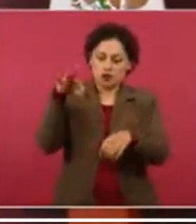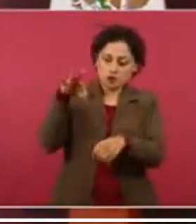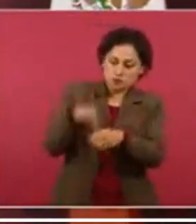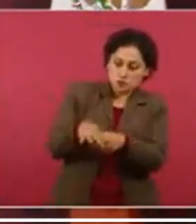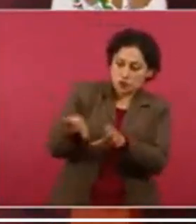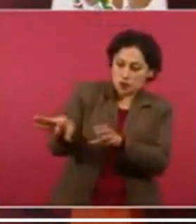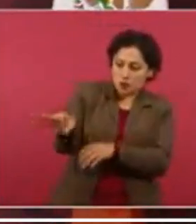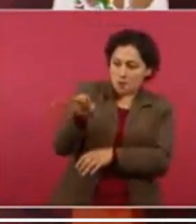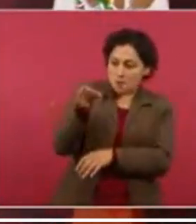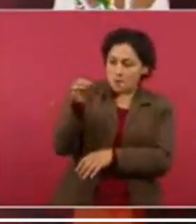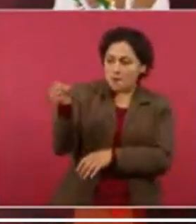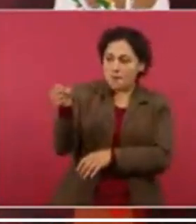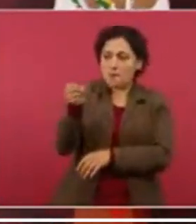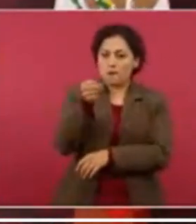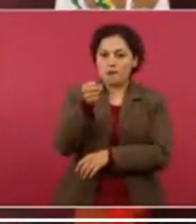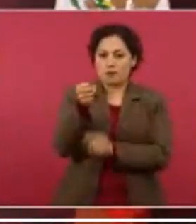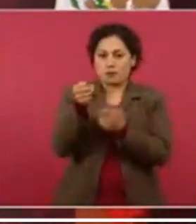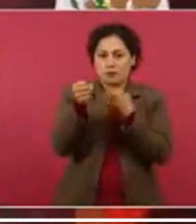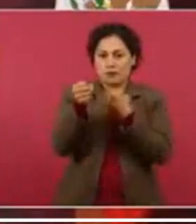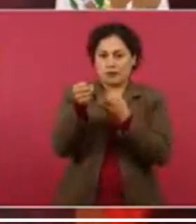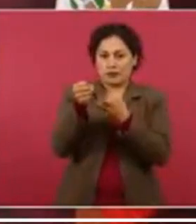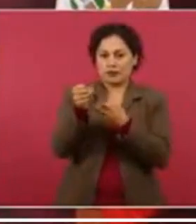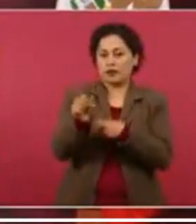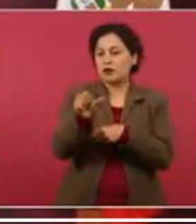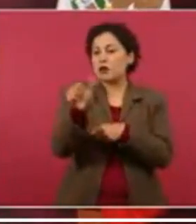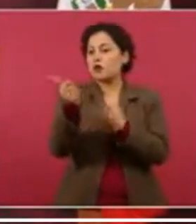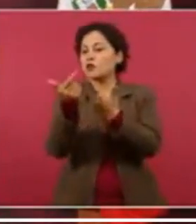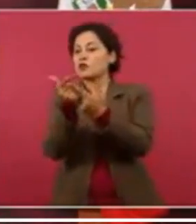y una minoría,